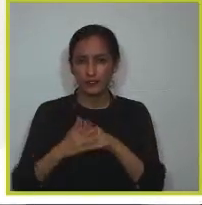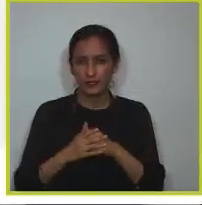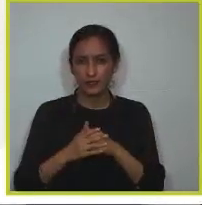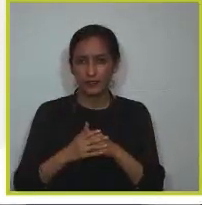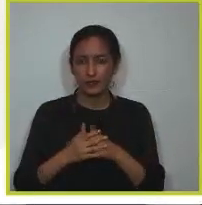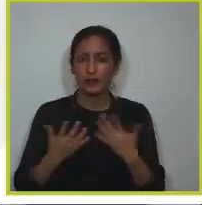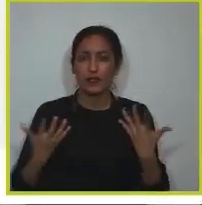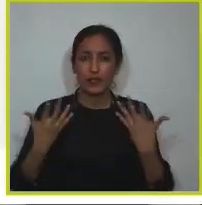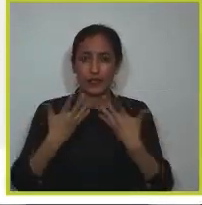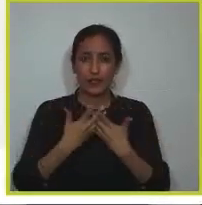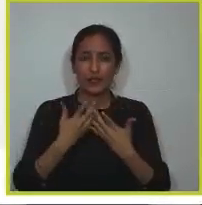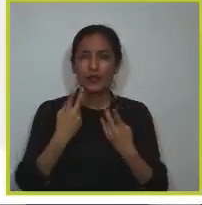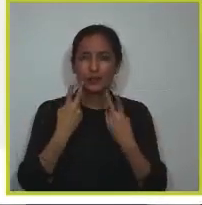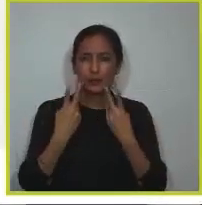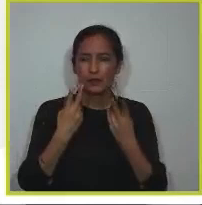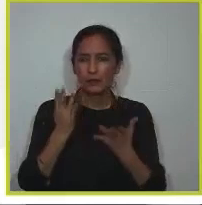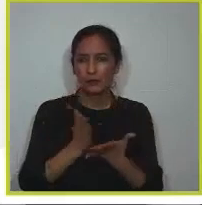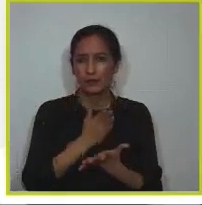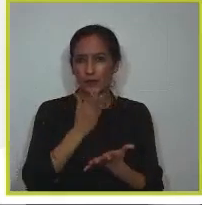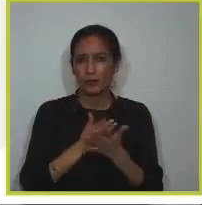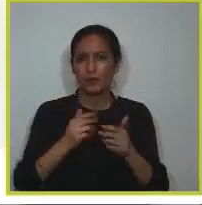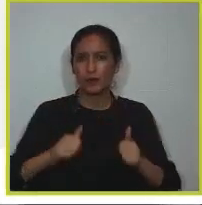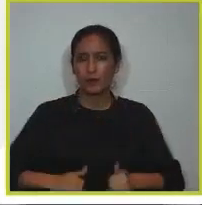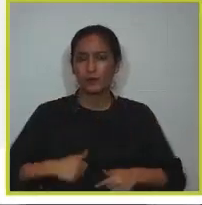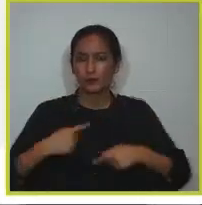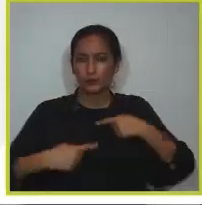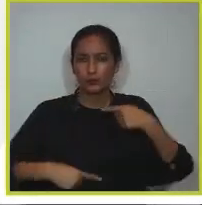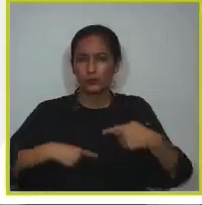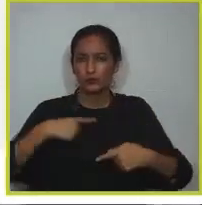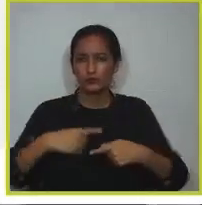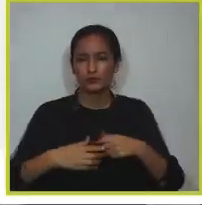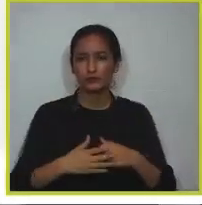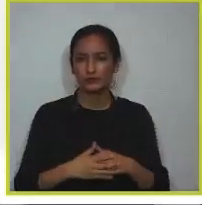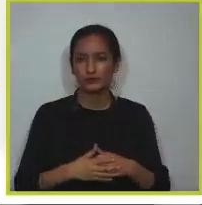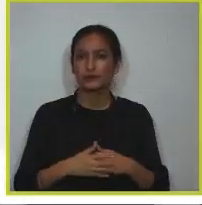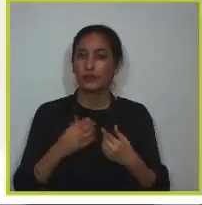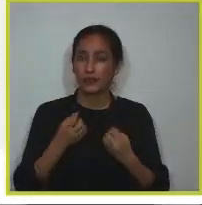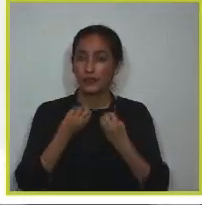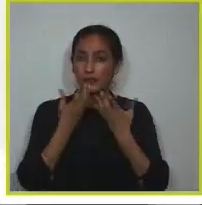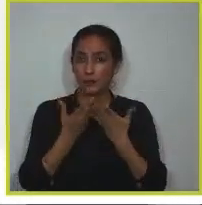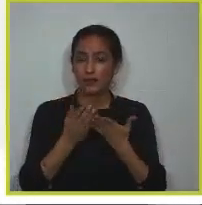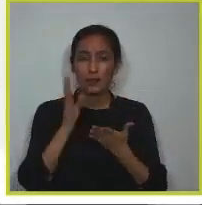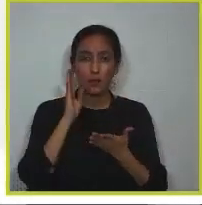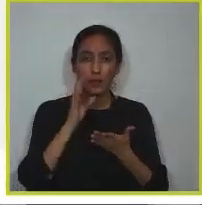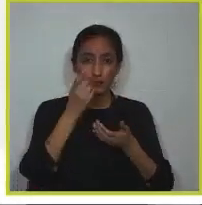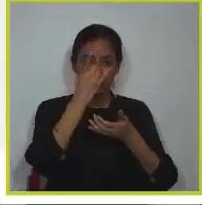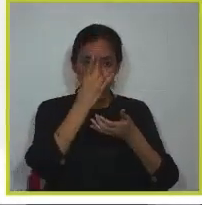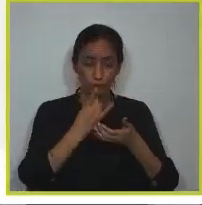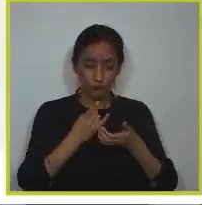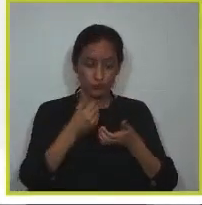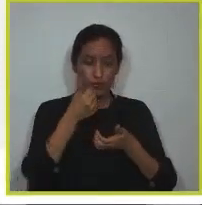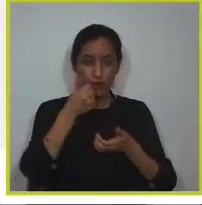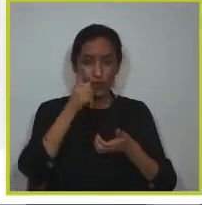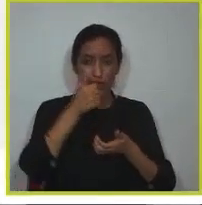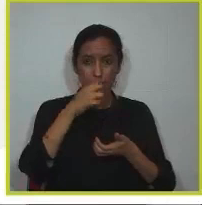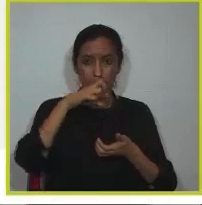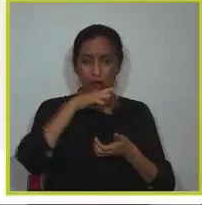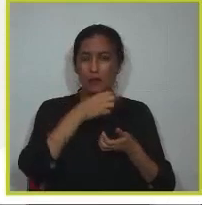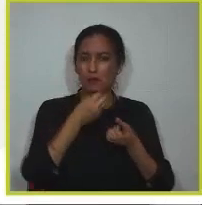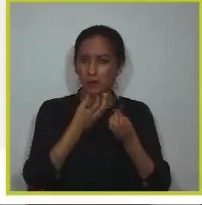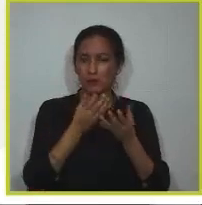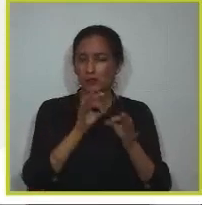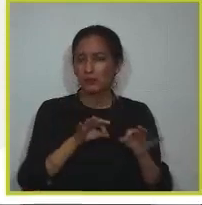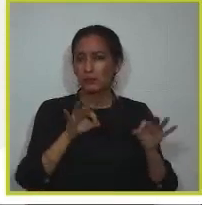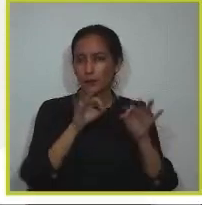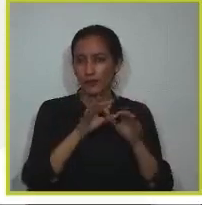empaticen con las problemáticas que vivimos al día a día no entonces este reporte es residuos en realidad es una herramienta súper